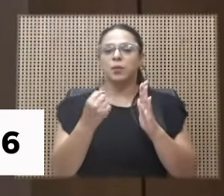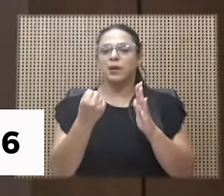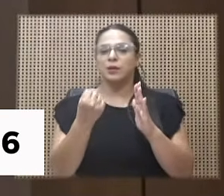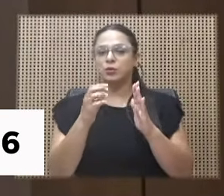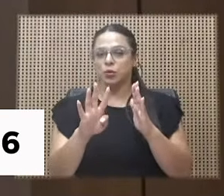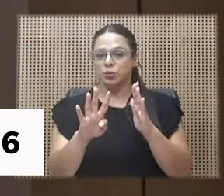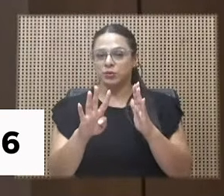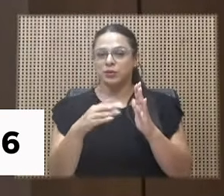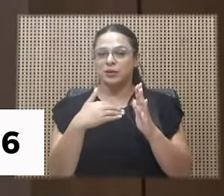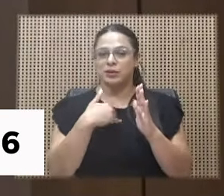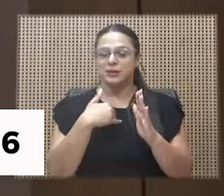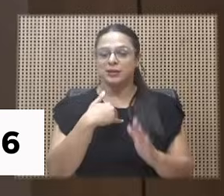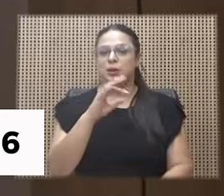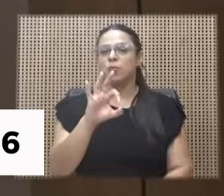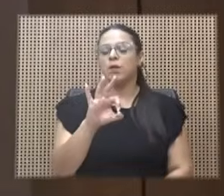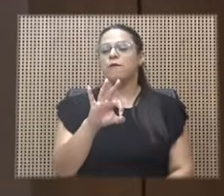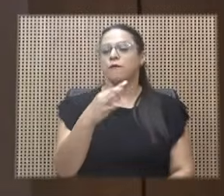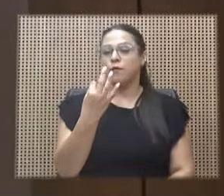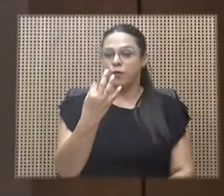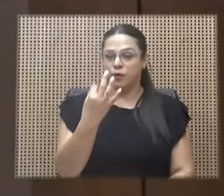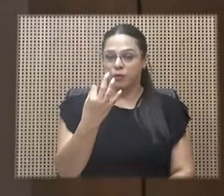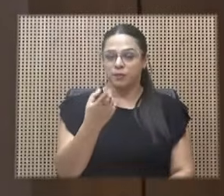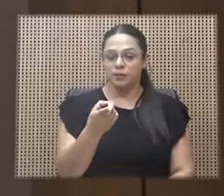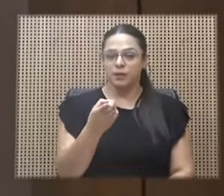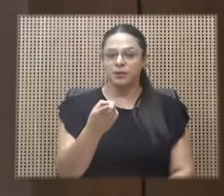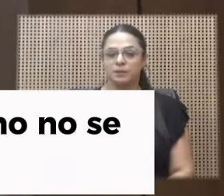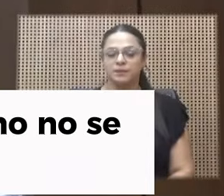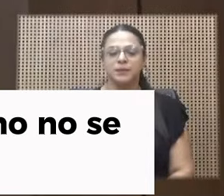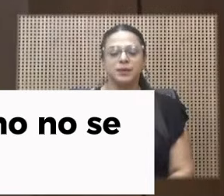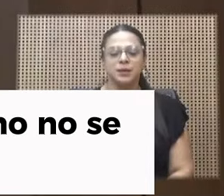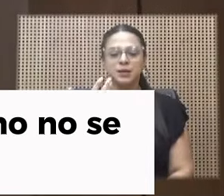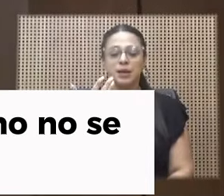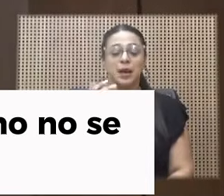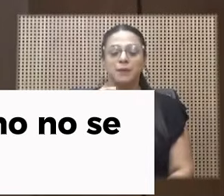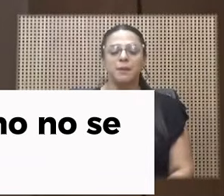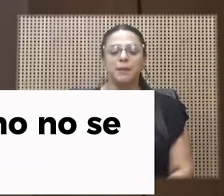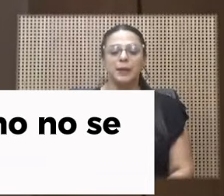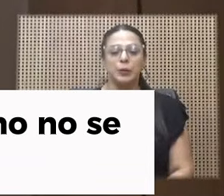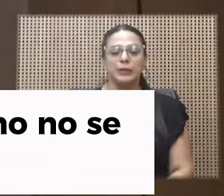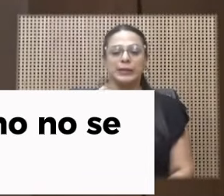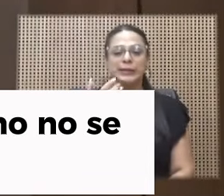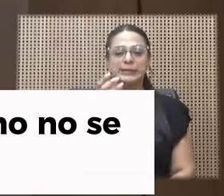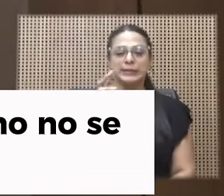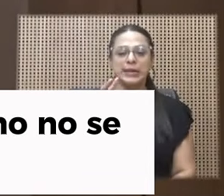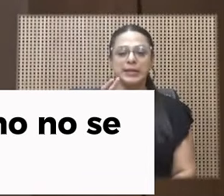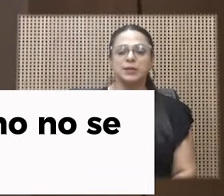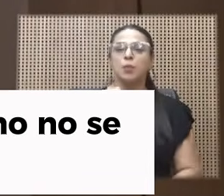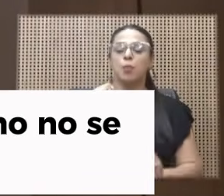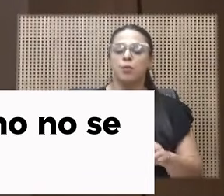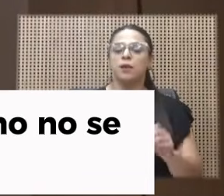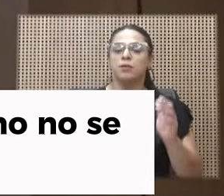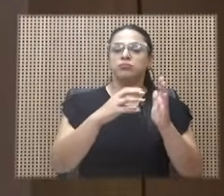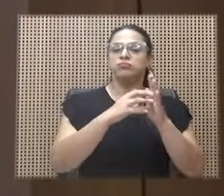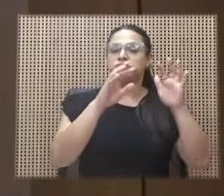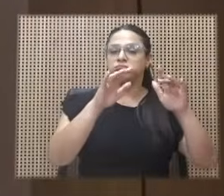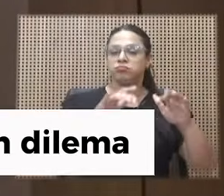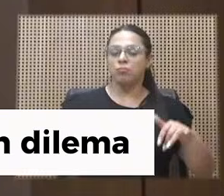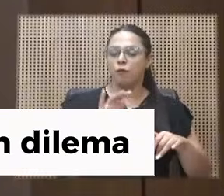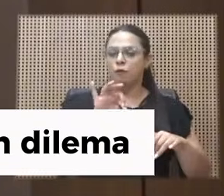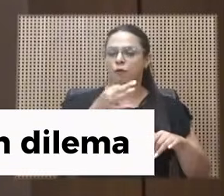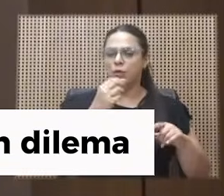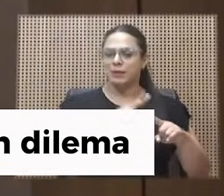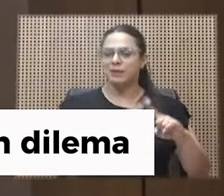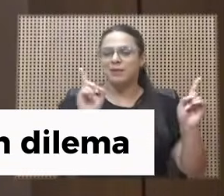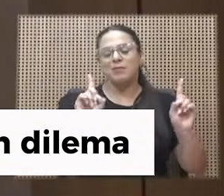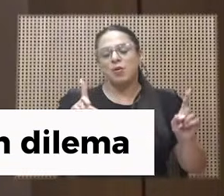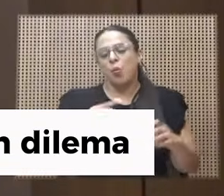forma mucho más claramente, 16 hubieran quedado redactados de una forma diferente. Bueno, no se hizo así. Y